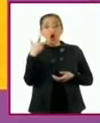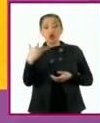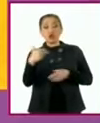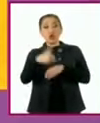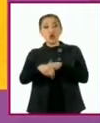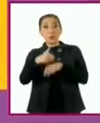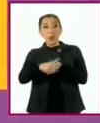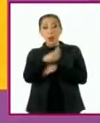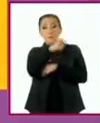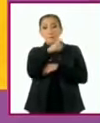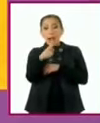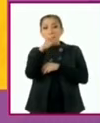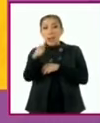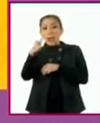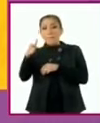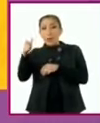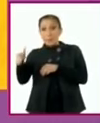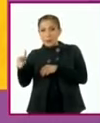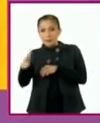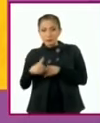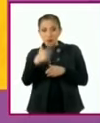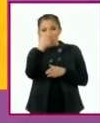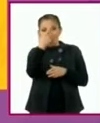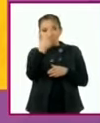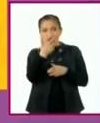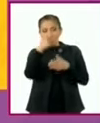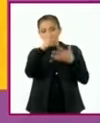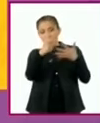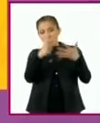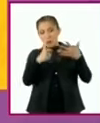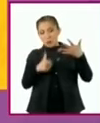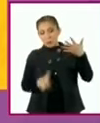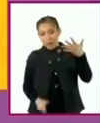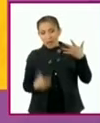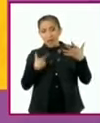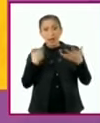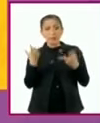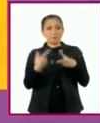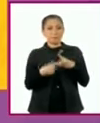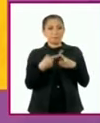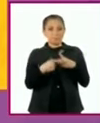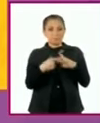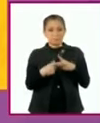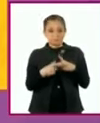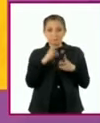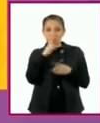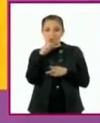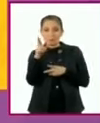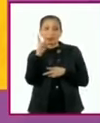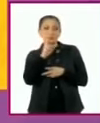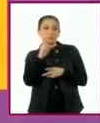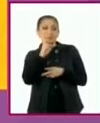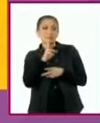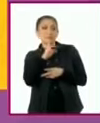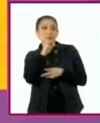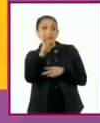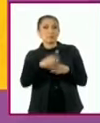número de pagos que hará Martín. Se plantea la división y se resuelve para verificar el